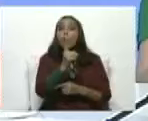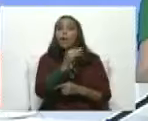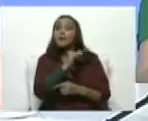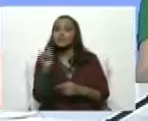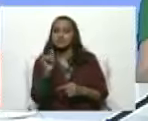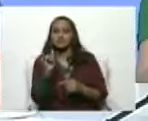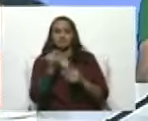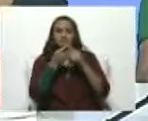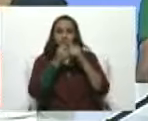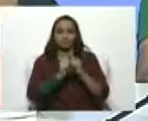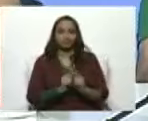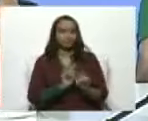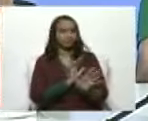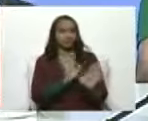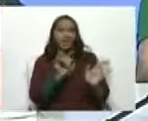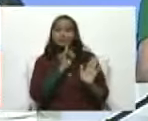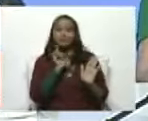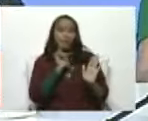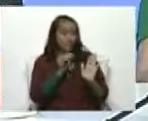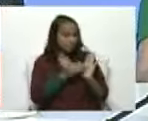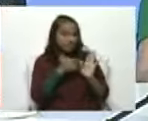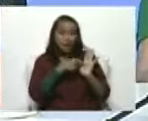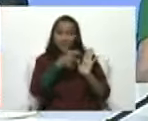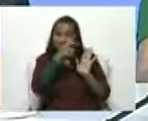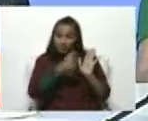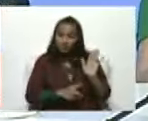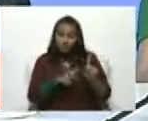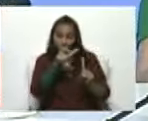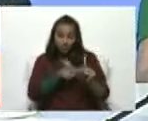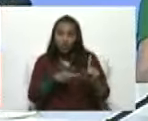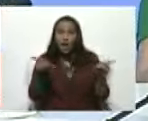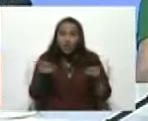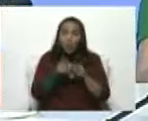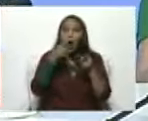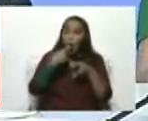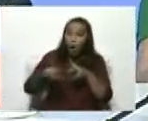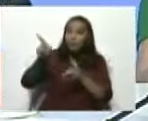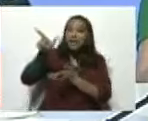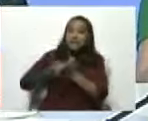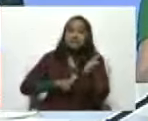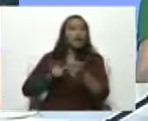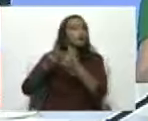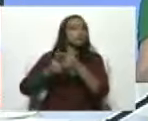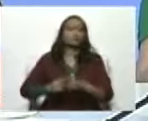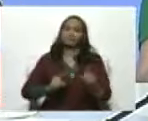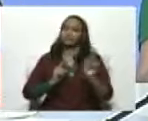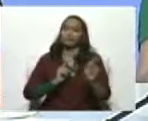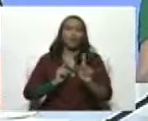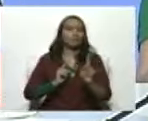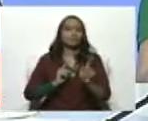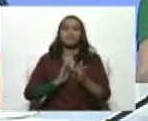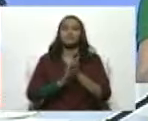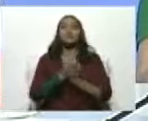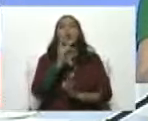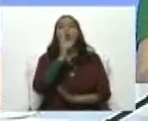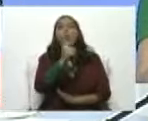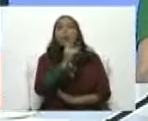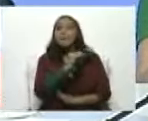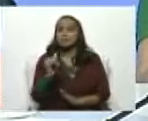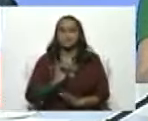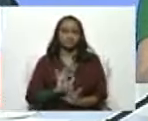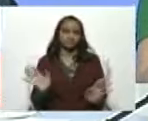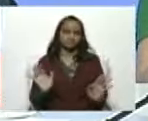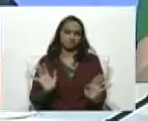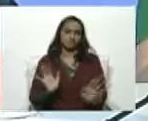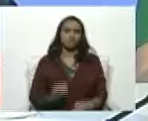ahora. Salir a decir las cosas, salir a enviar el código QR de acceso al